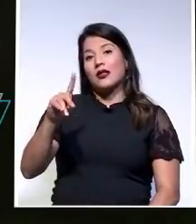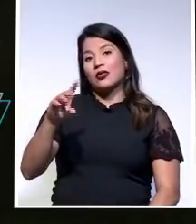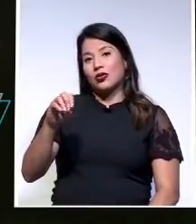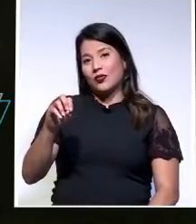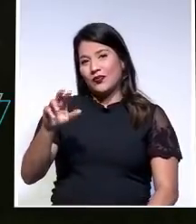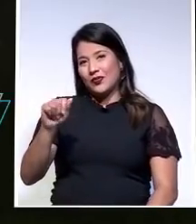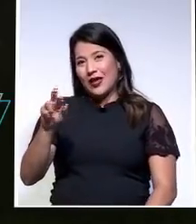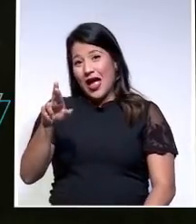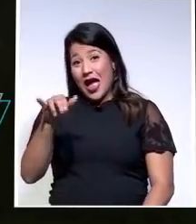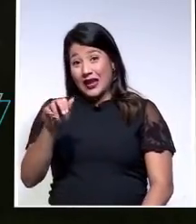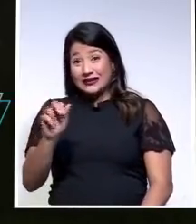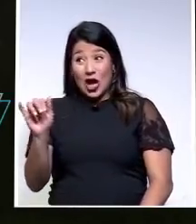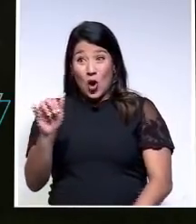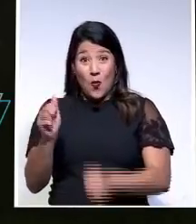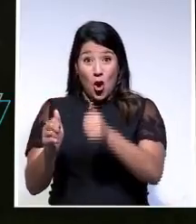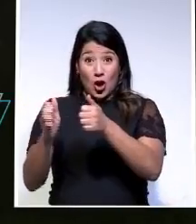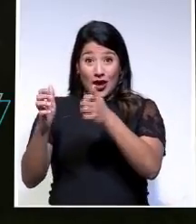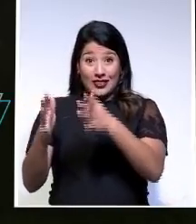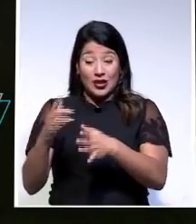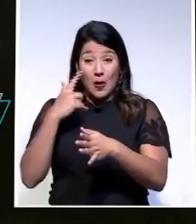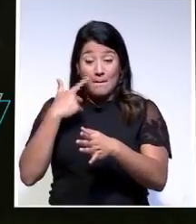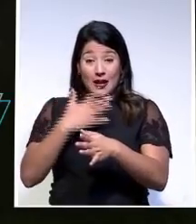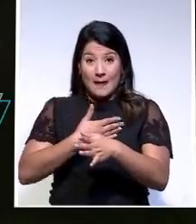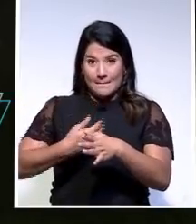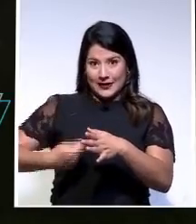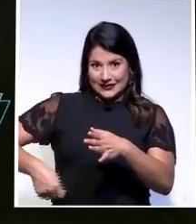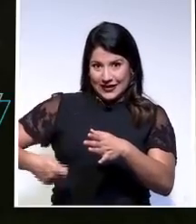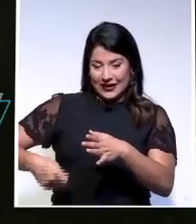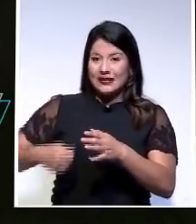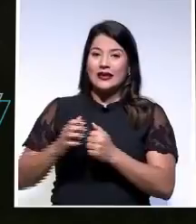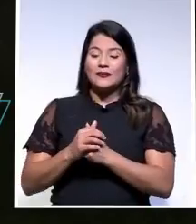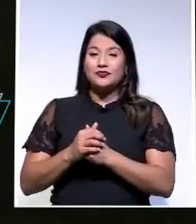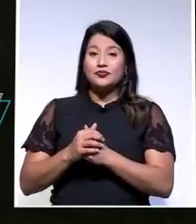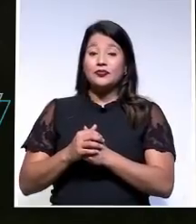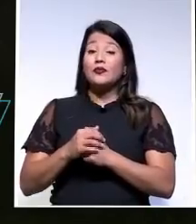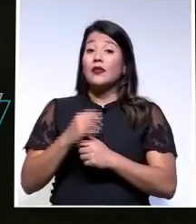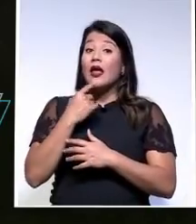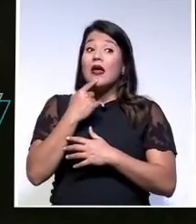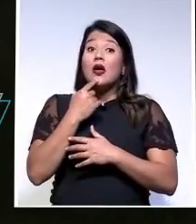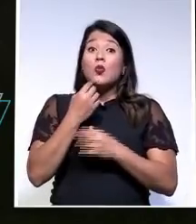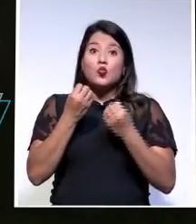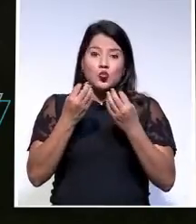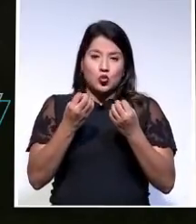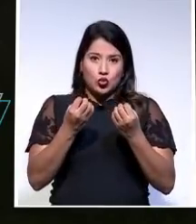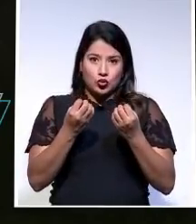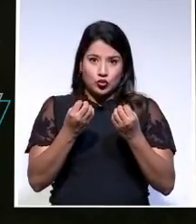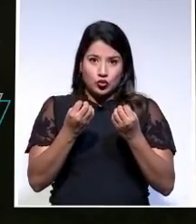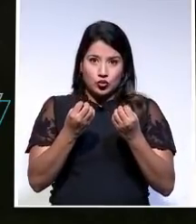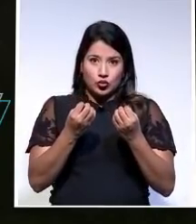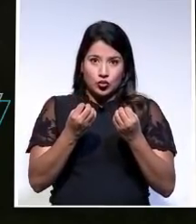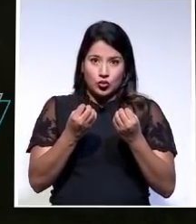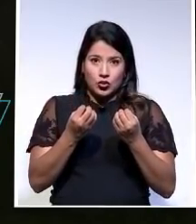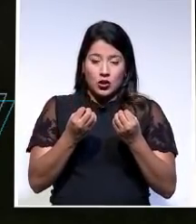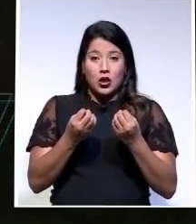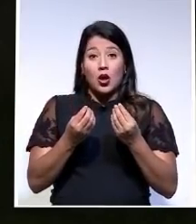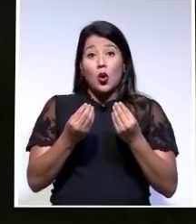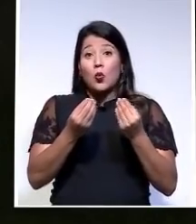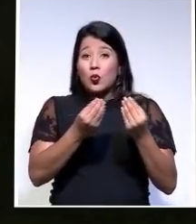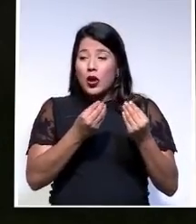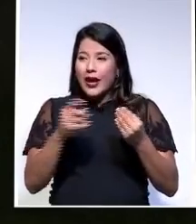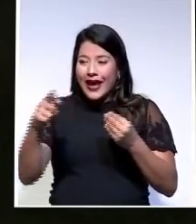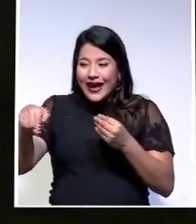los pretendientes a llegar a la Asamblea Legislativa y muchos de ellos pues han desfilado por las filas del Partido Liberación